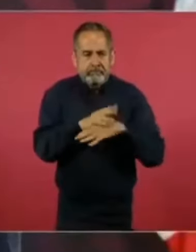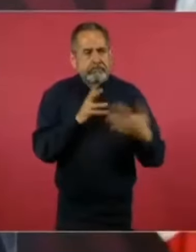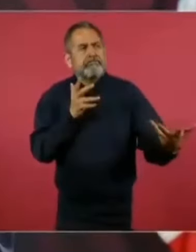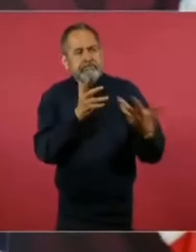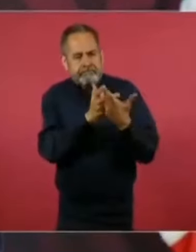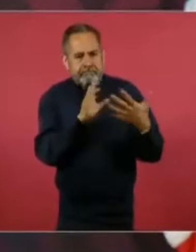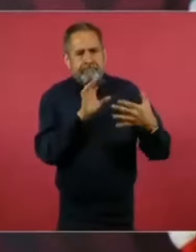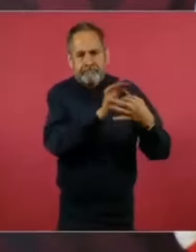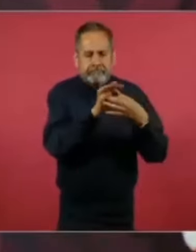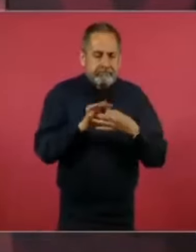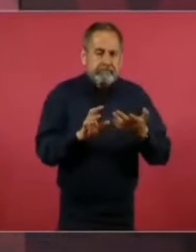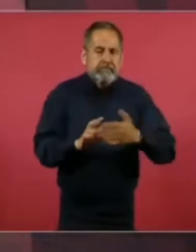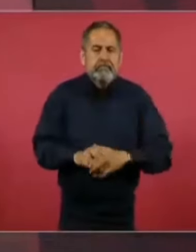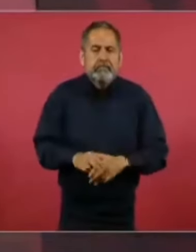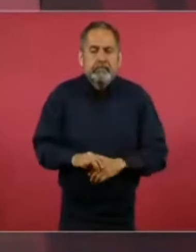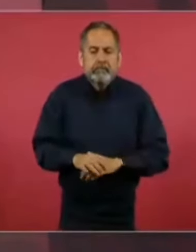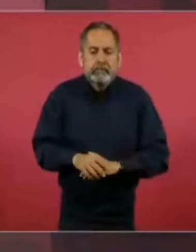Sí,